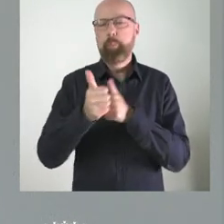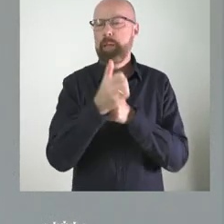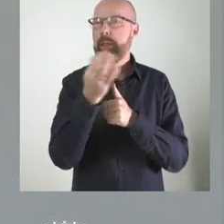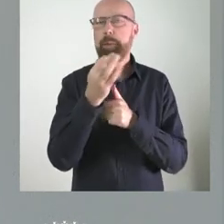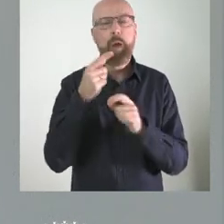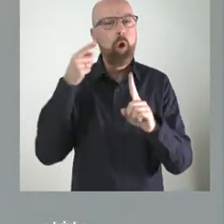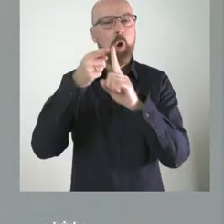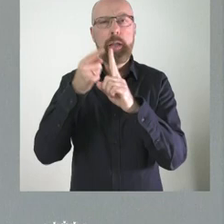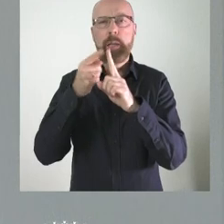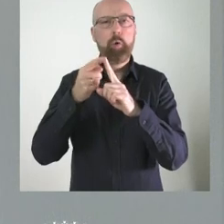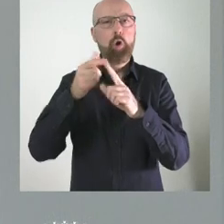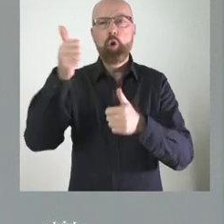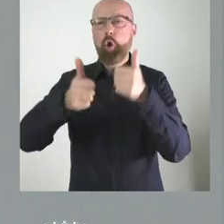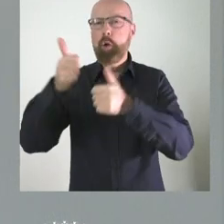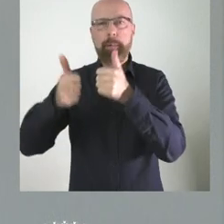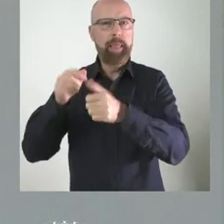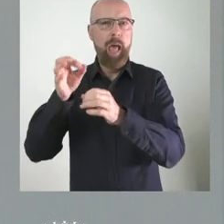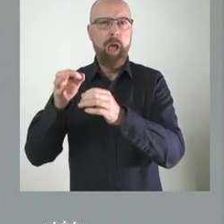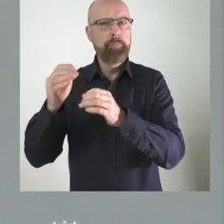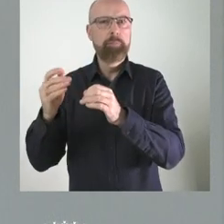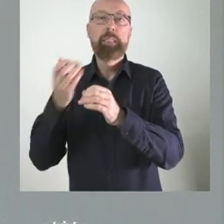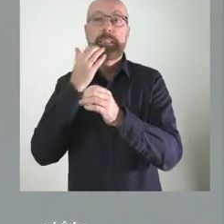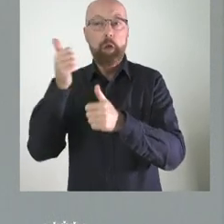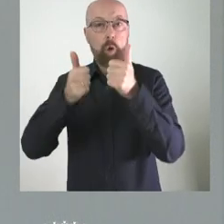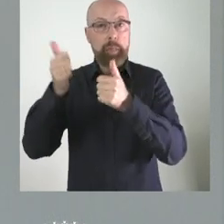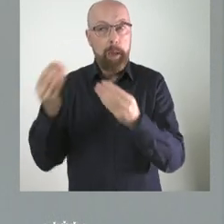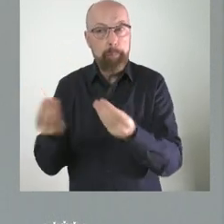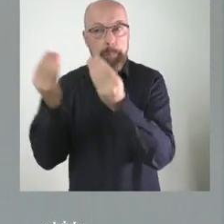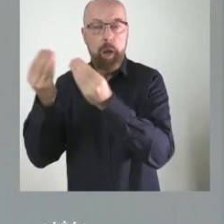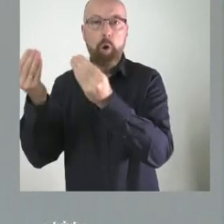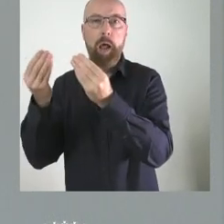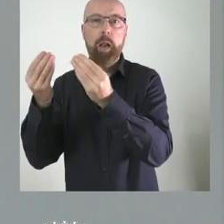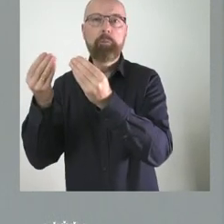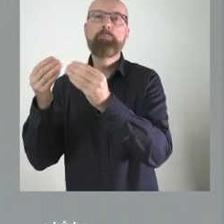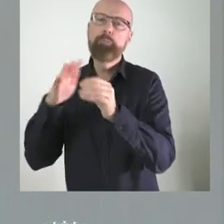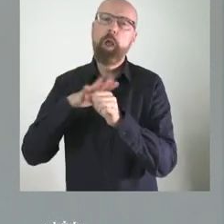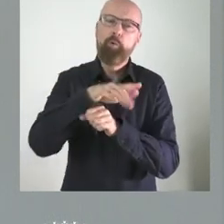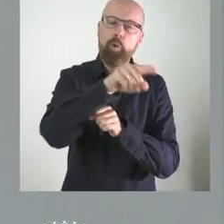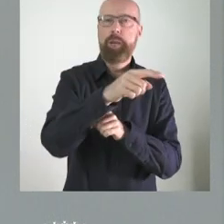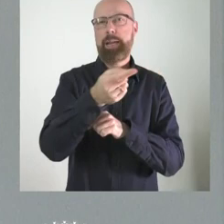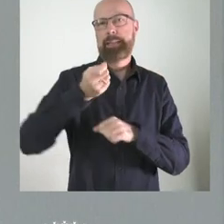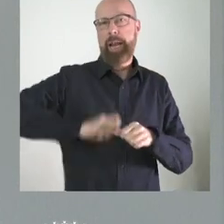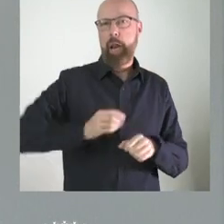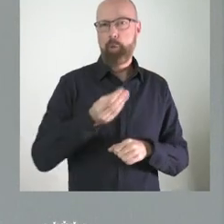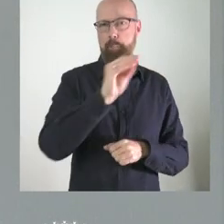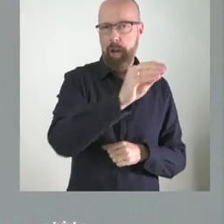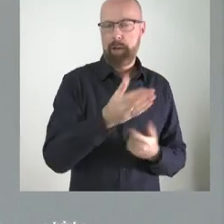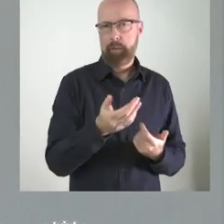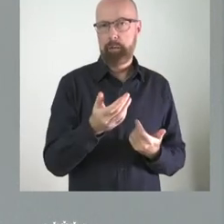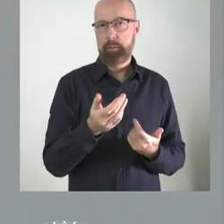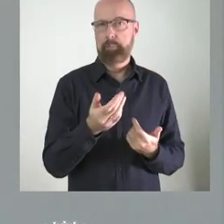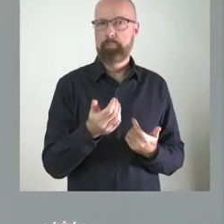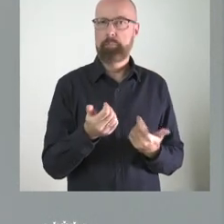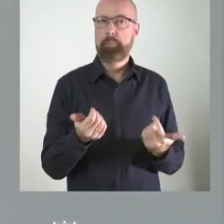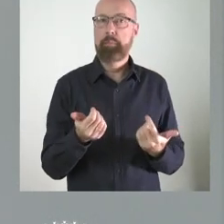codibilidad y subiendo la competitividad incluso los salarios podrían subir el mayor medida de lo que están subiendo y es precisamente